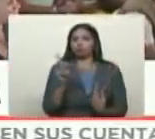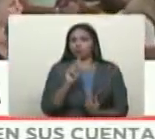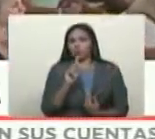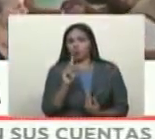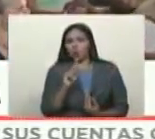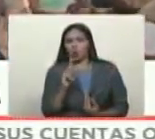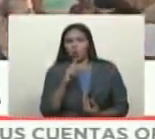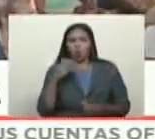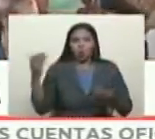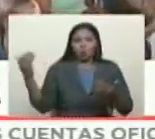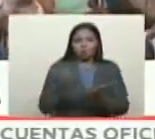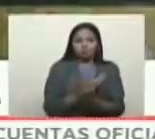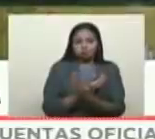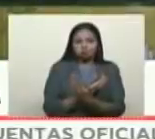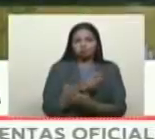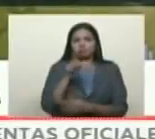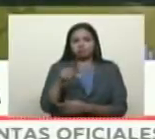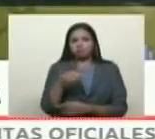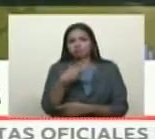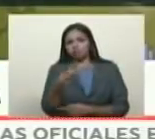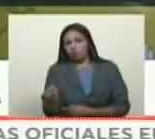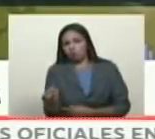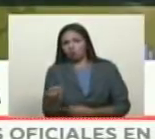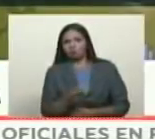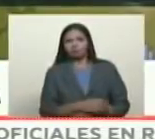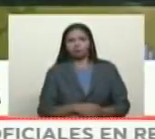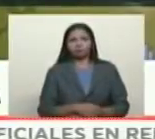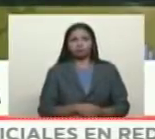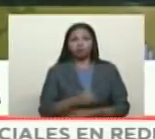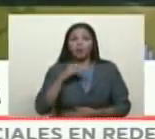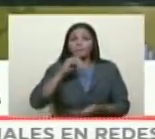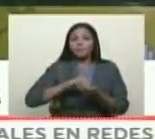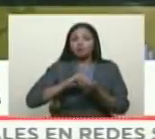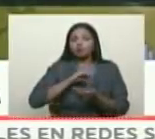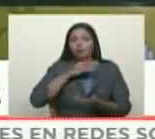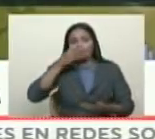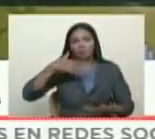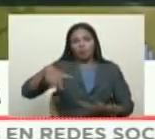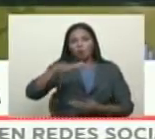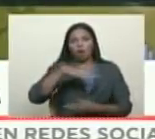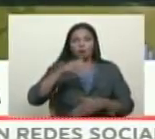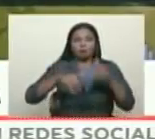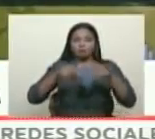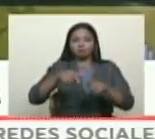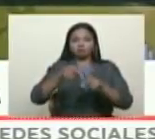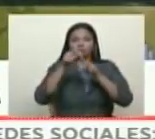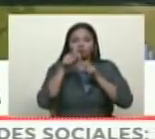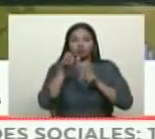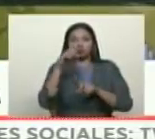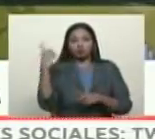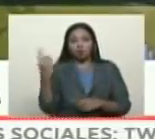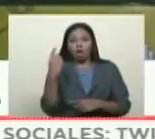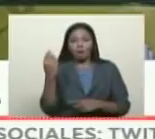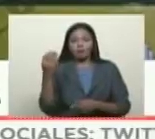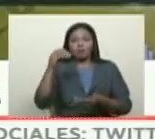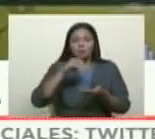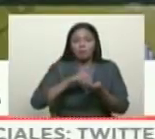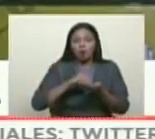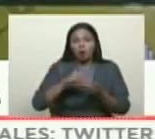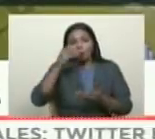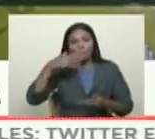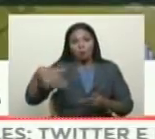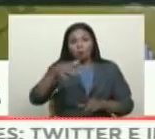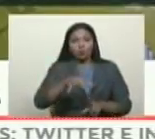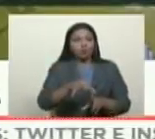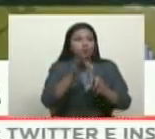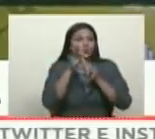¿Un golpe de Estado dieron? Los puso el pueblo, porque en Venezuela solo el pueblo pone, solo